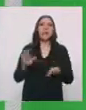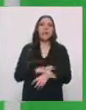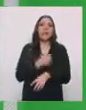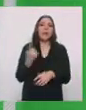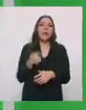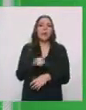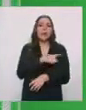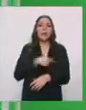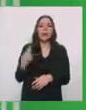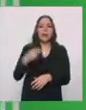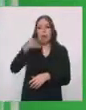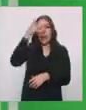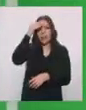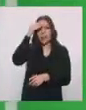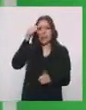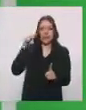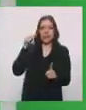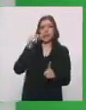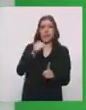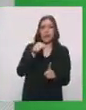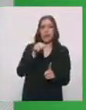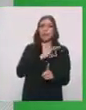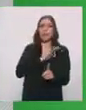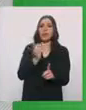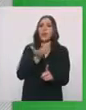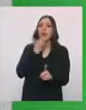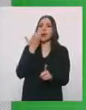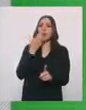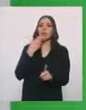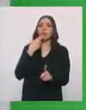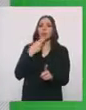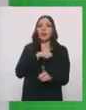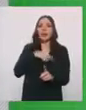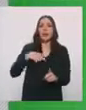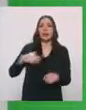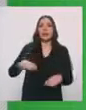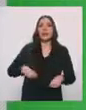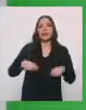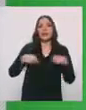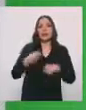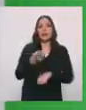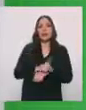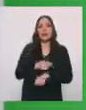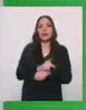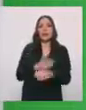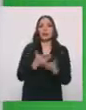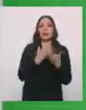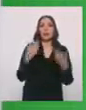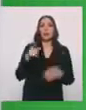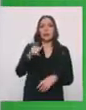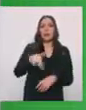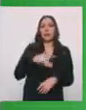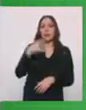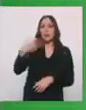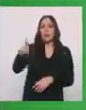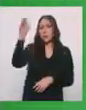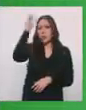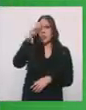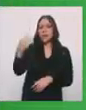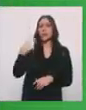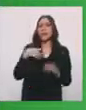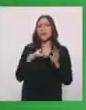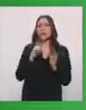qué deberíamos aprender de ello y aplicarlo en nuestra vida cotidiana. Bienvenido, pues cuéntanos desde tu opinión, desde tu perspectiva, ¿qué